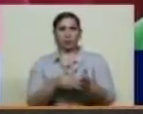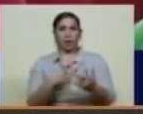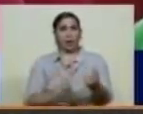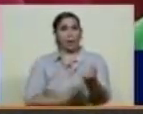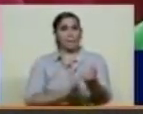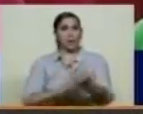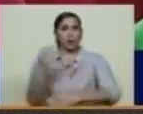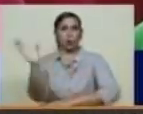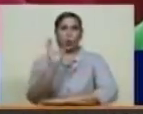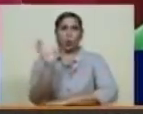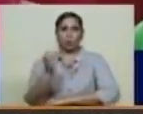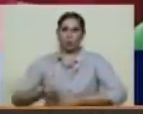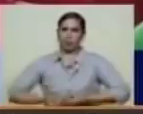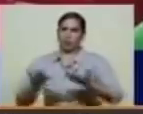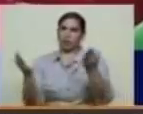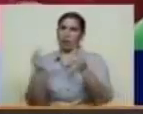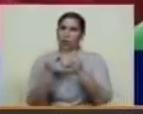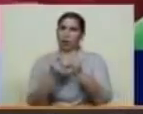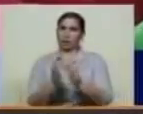entregado vivienda.